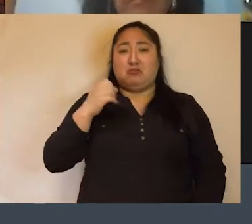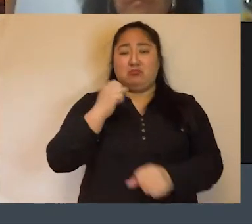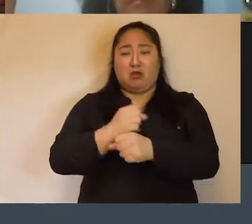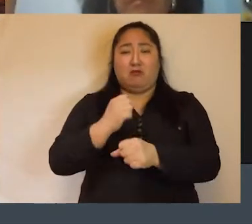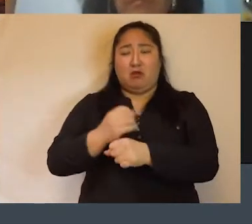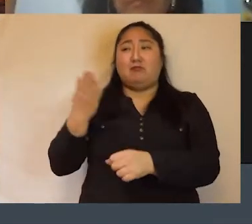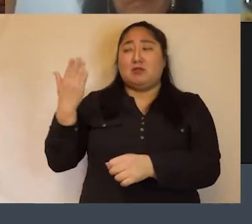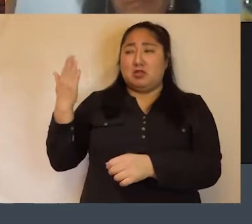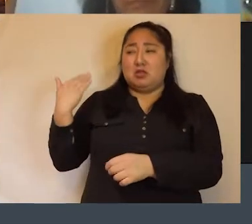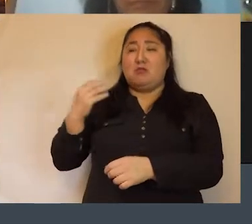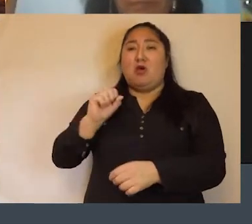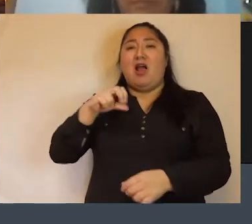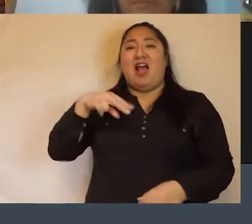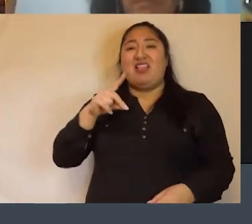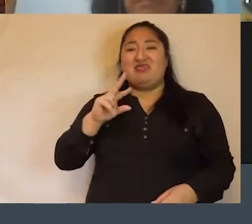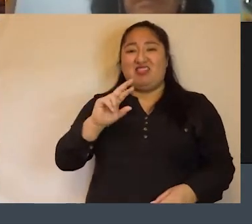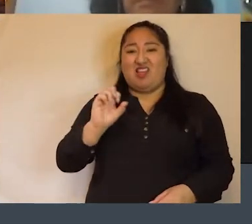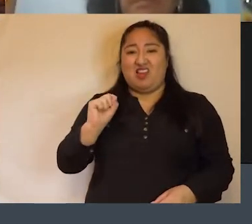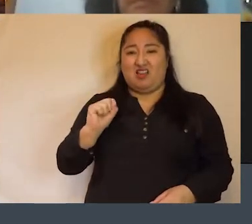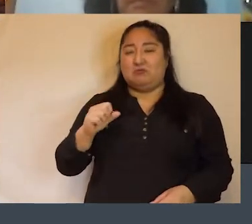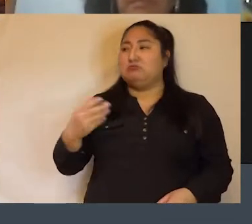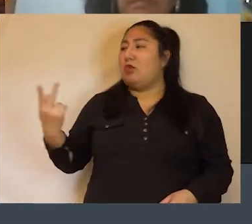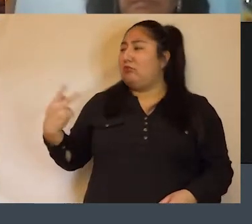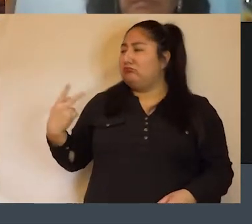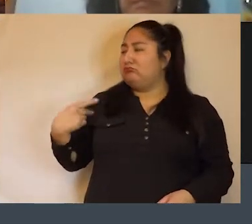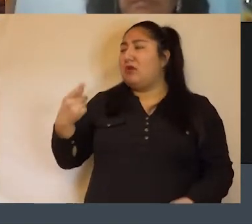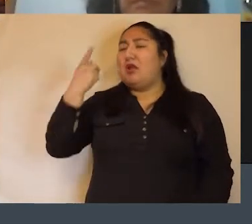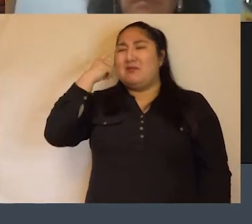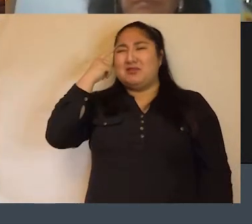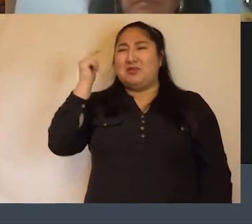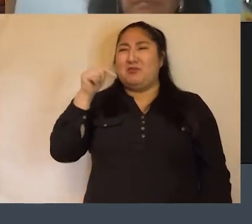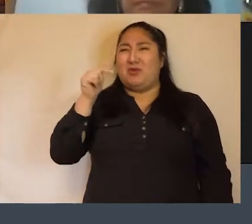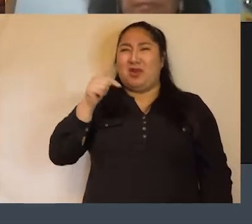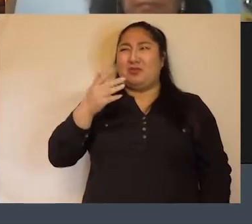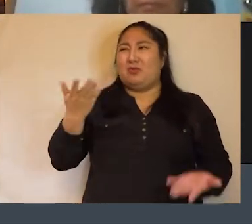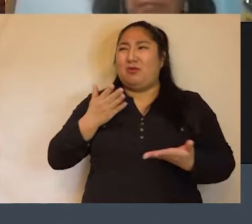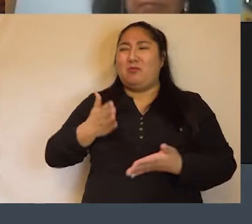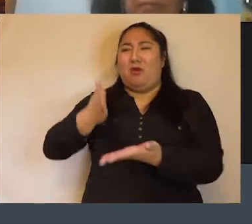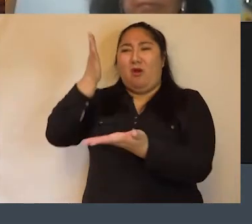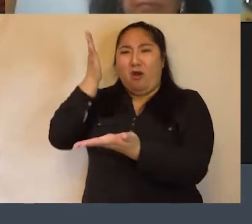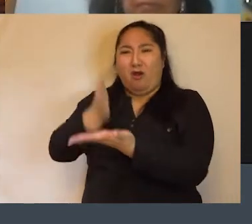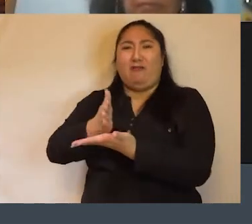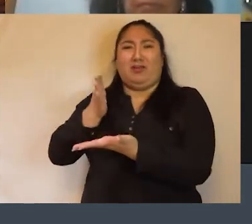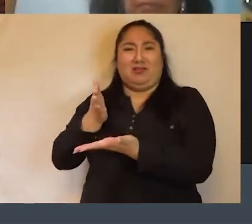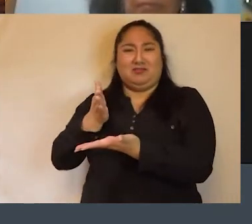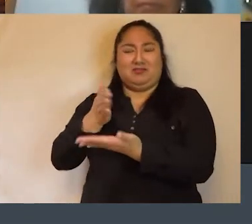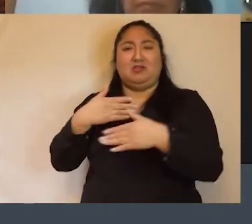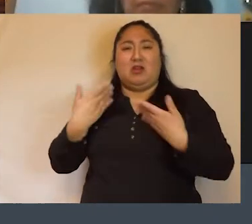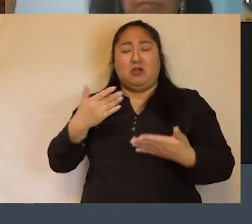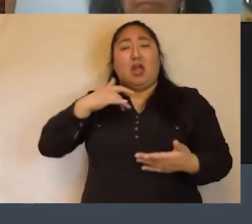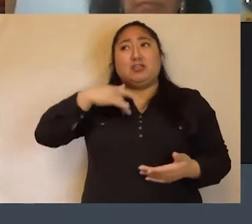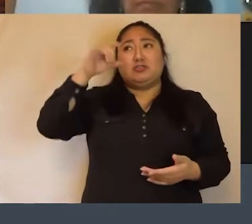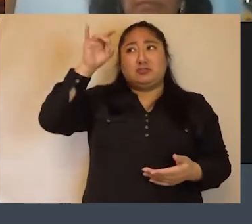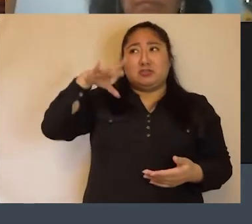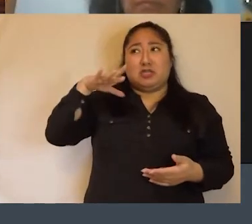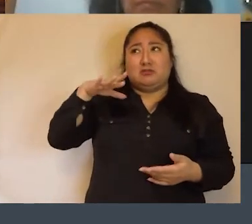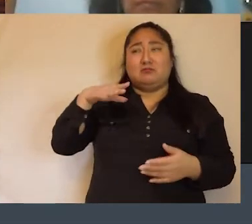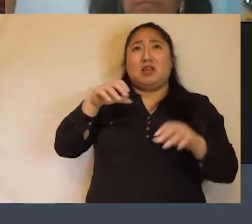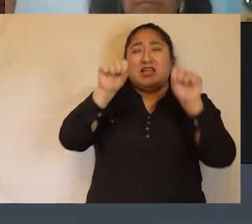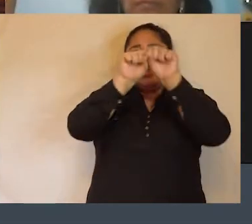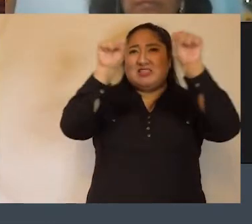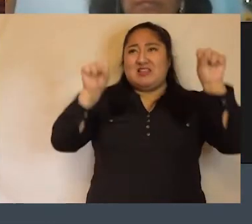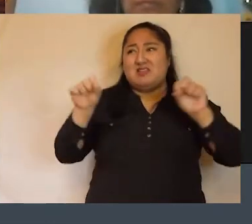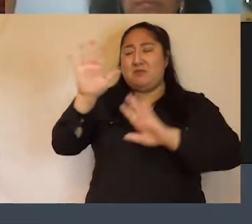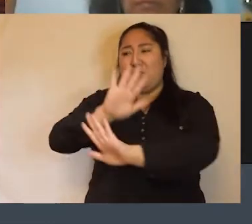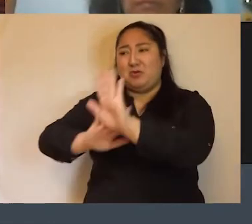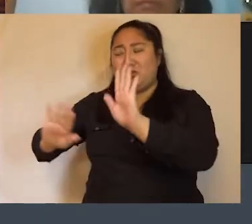mucho tiempo con András Sutov, y para nosotros esto es un sistema de ahorro forzoso, pero desde el punto de vista de la lógica de un sistema de